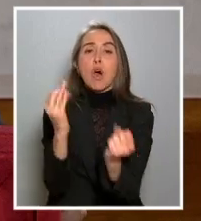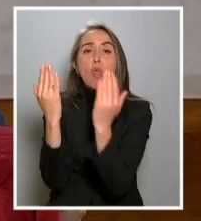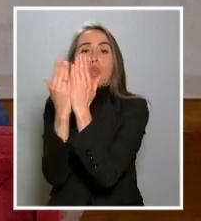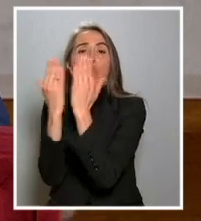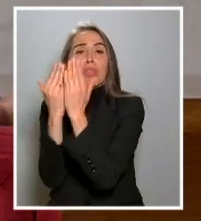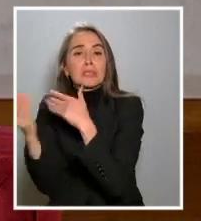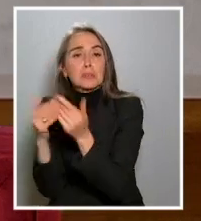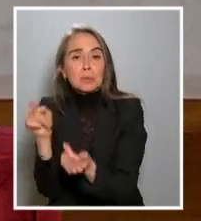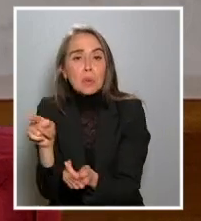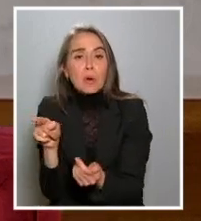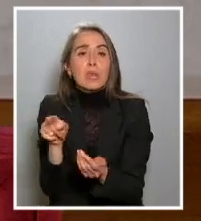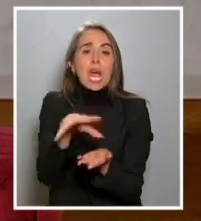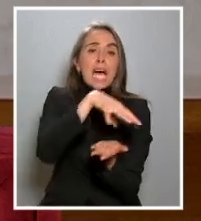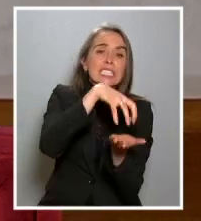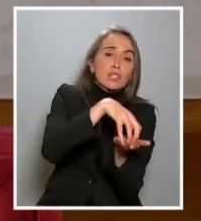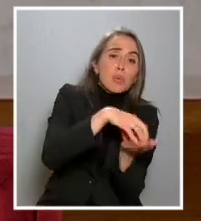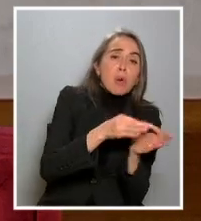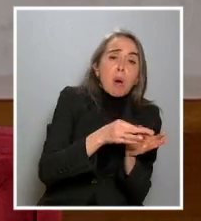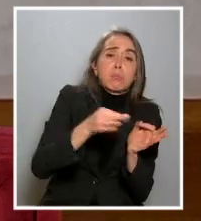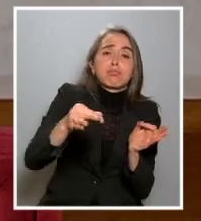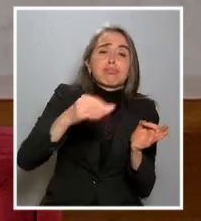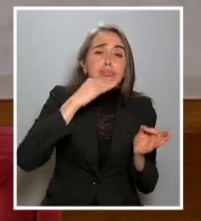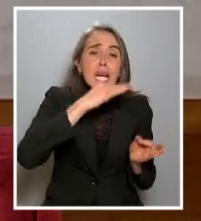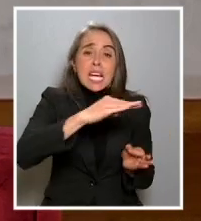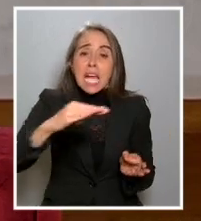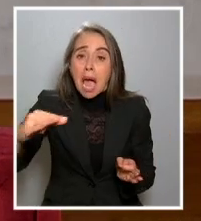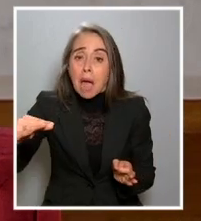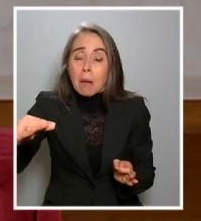estudio, en las ciudades o en los campos,